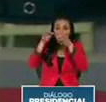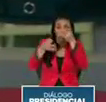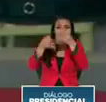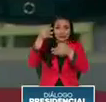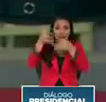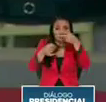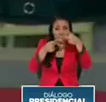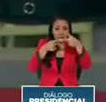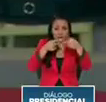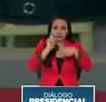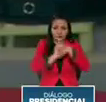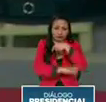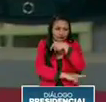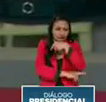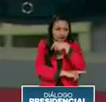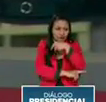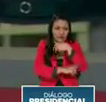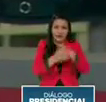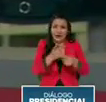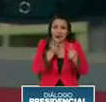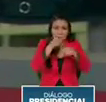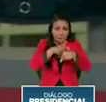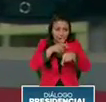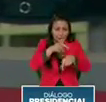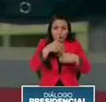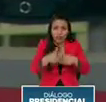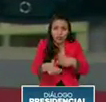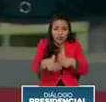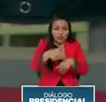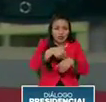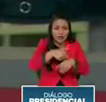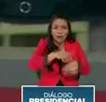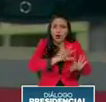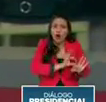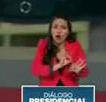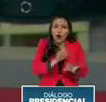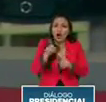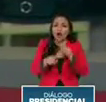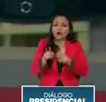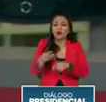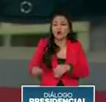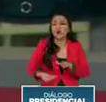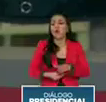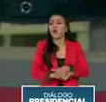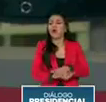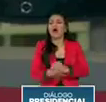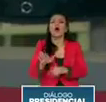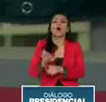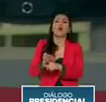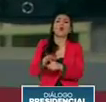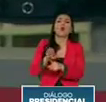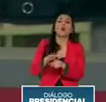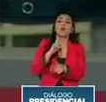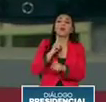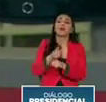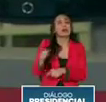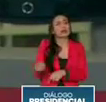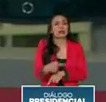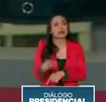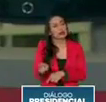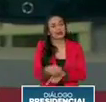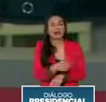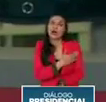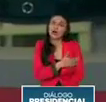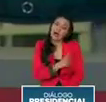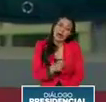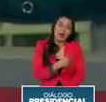emitidas para ver si se lo hace con celeridad o no, o con el tráfico de influencias que muchas veces ronda dentro de los juzgados, es un